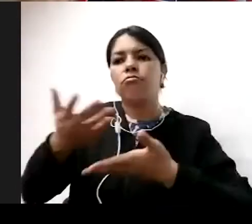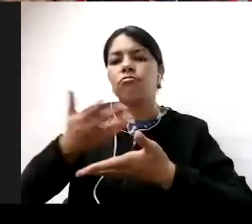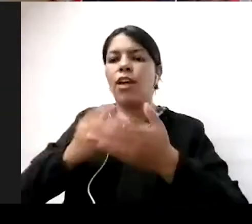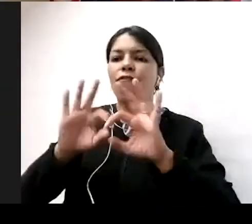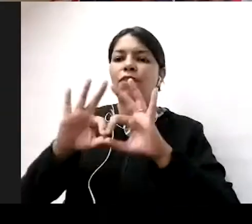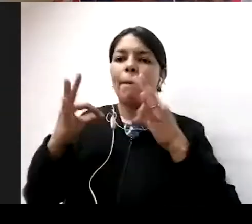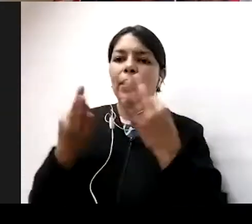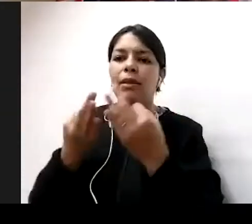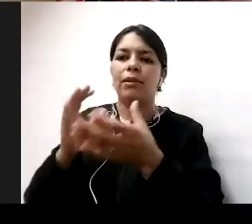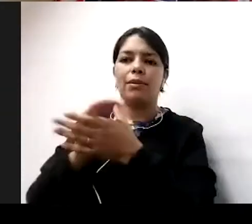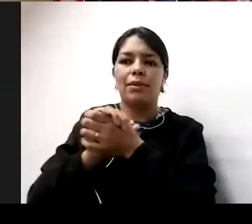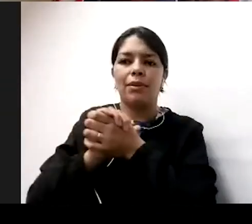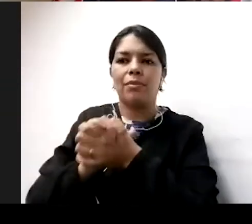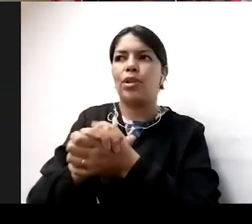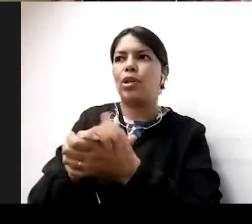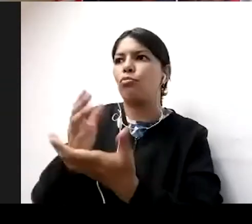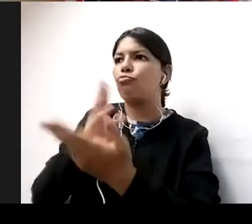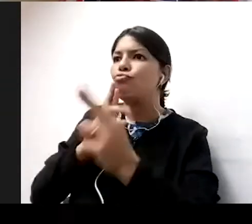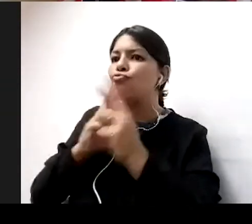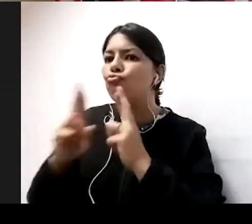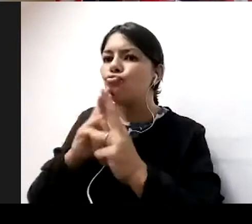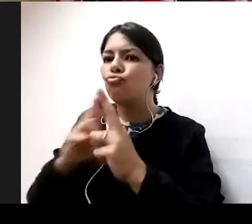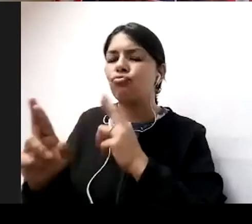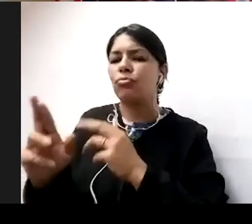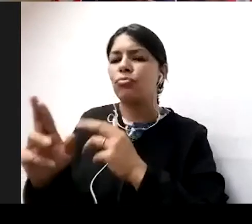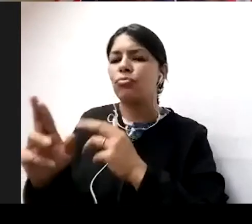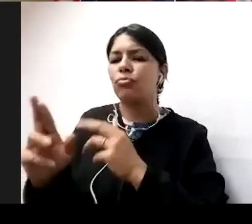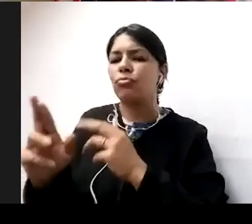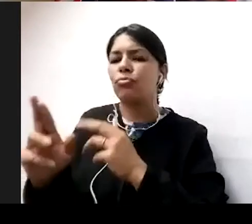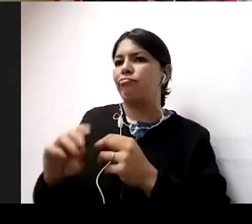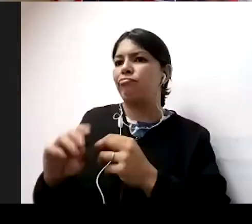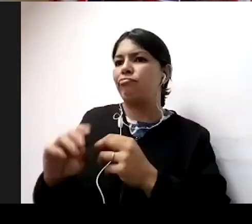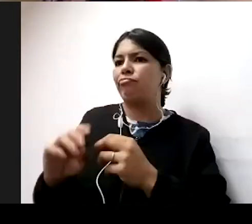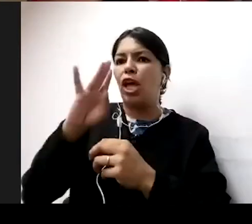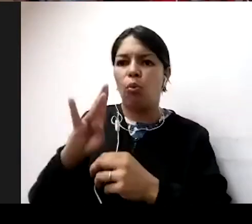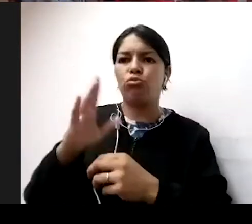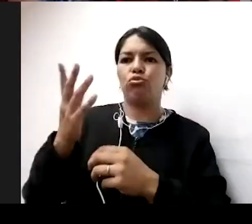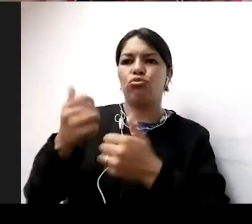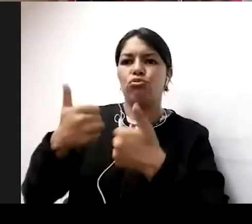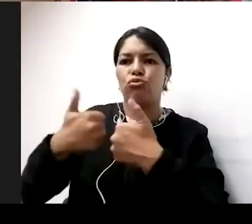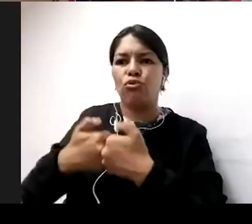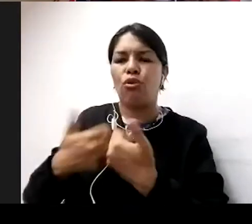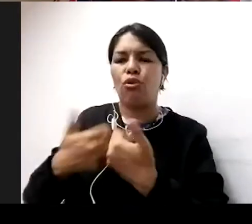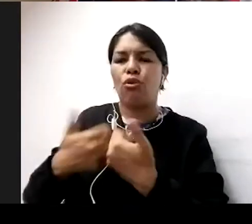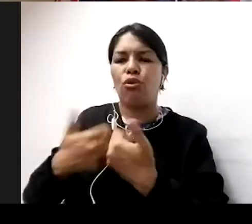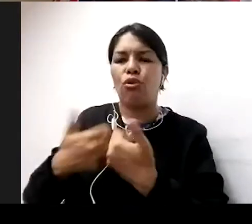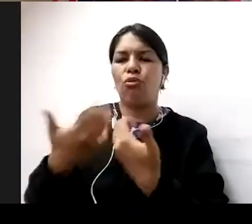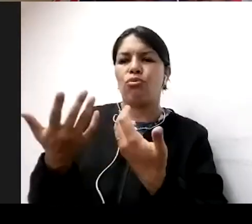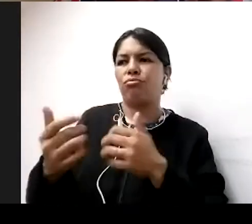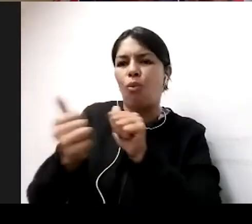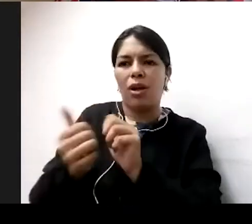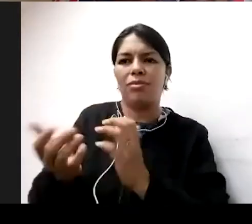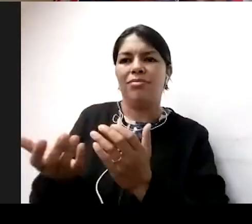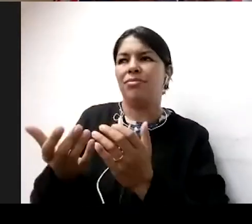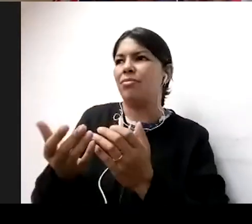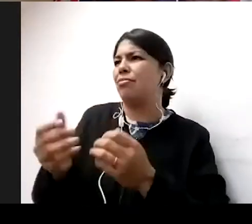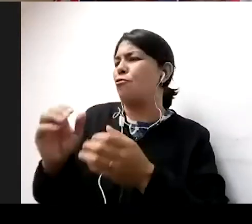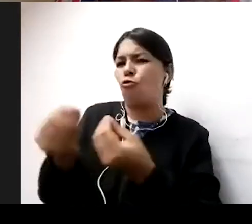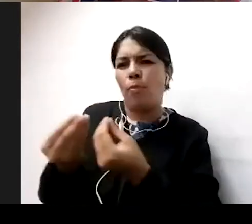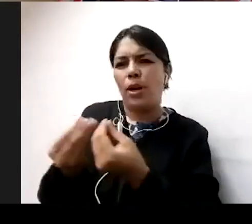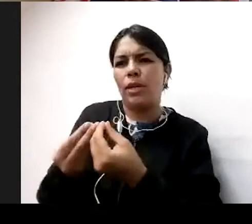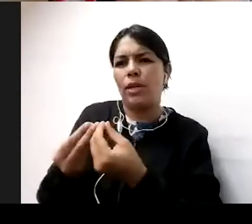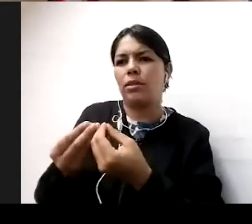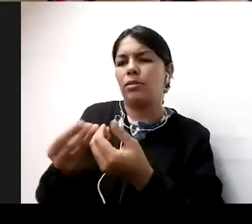amigos, con sus parejas, con sus colegas, con sus compañeros, vecinos y con todo su mundo en general. El consumo de